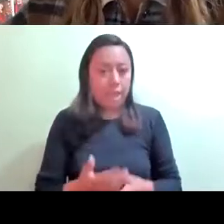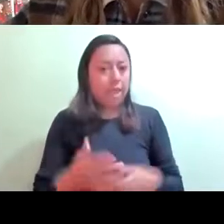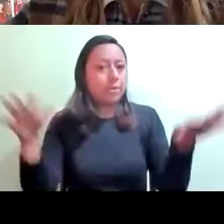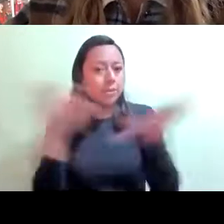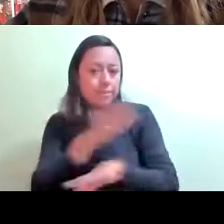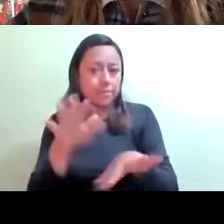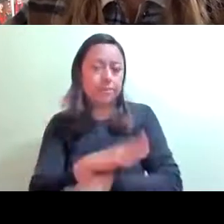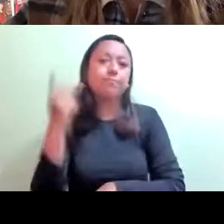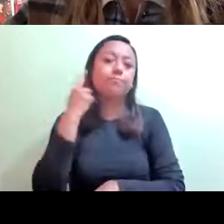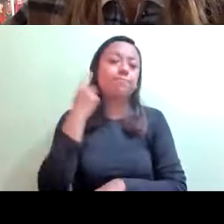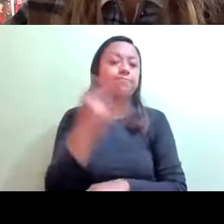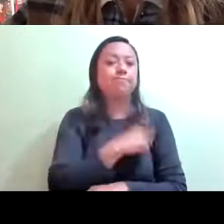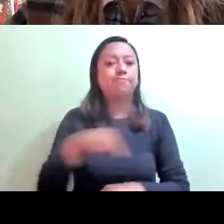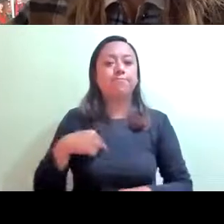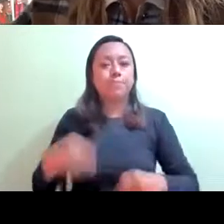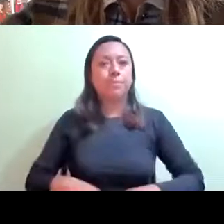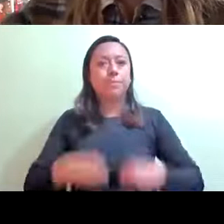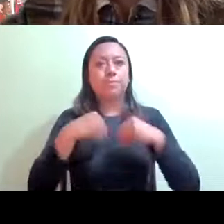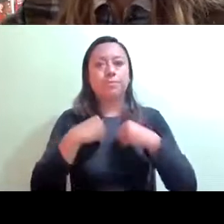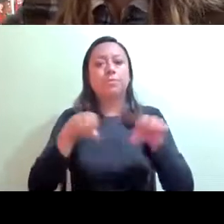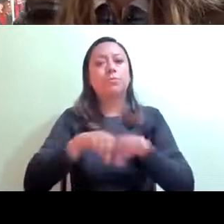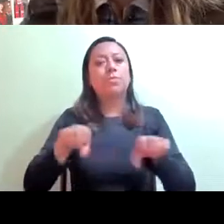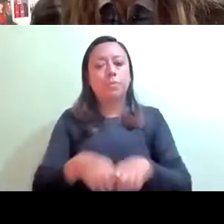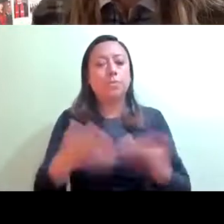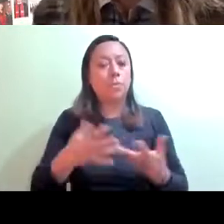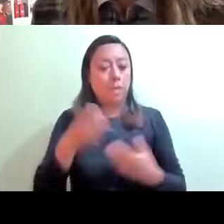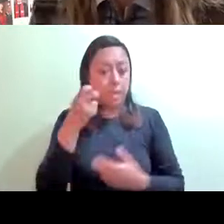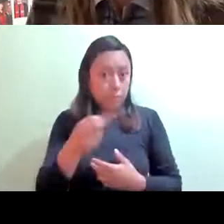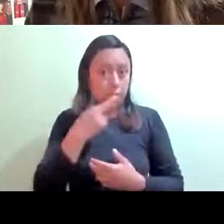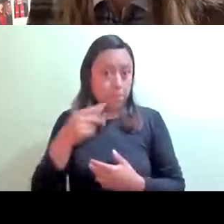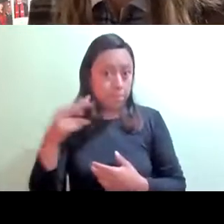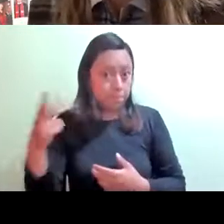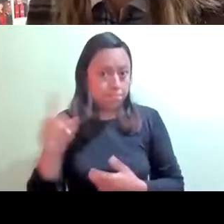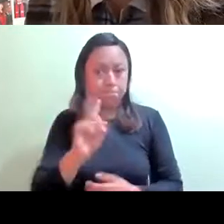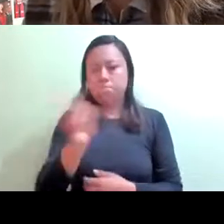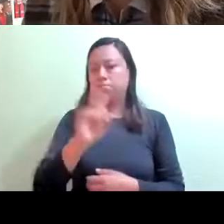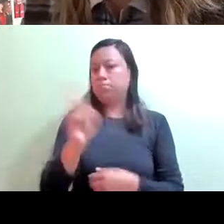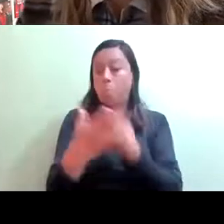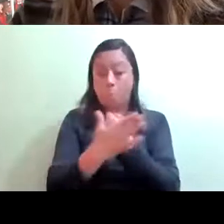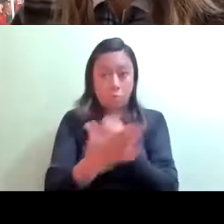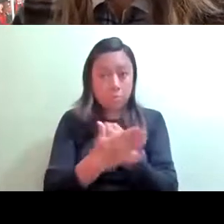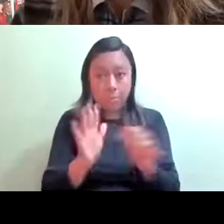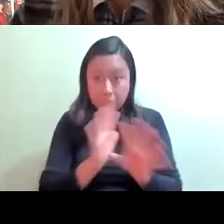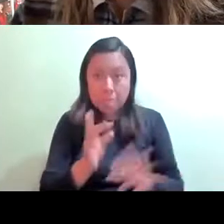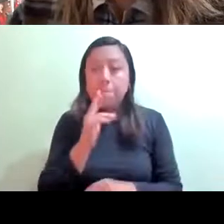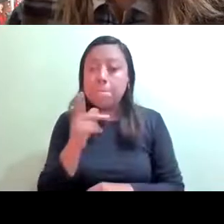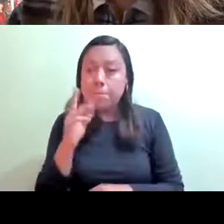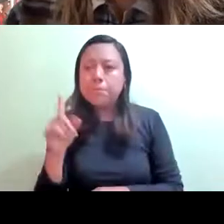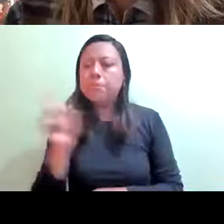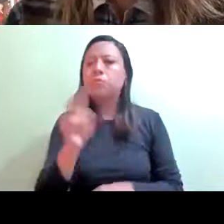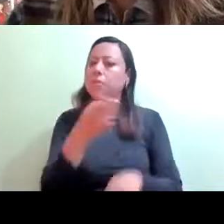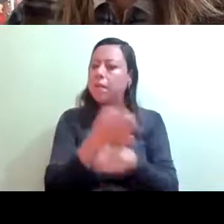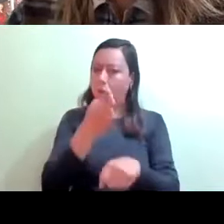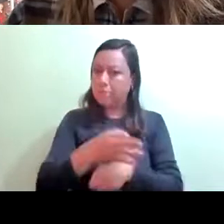vivido, pues las cosas no van a mejorar, y no se ve que se van a mejorar pronto. Tenemos una situación de crisis